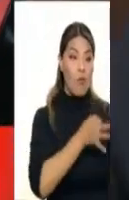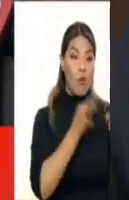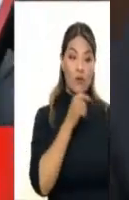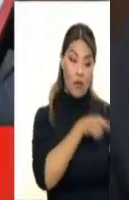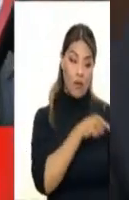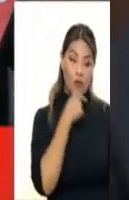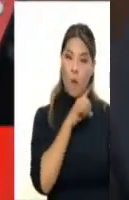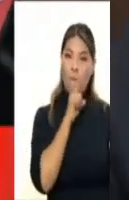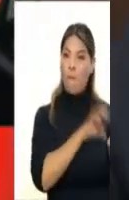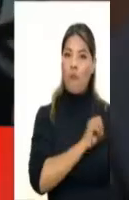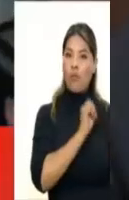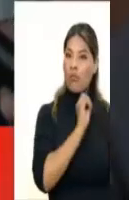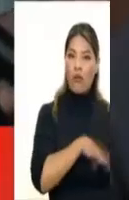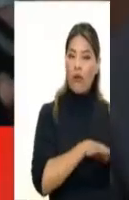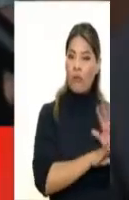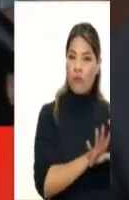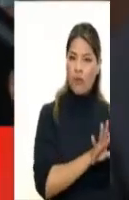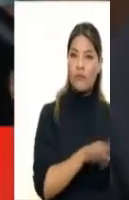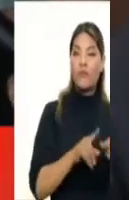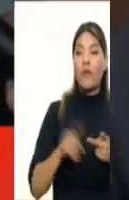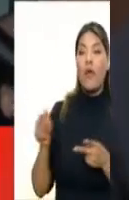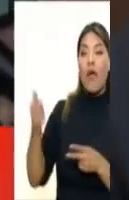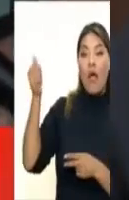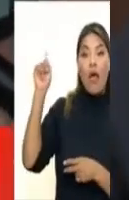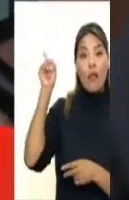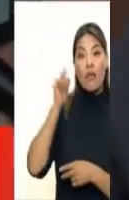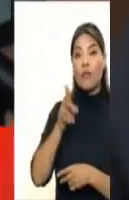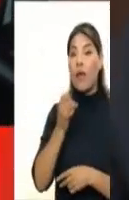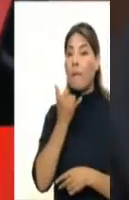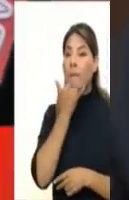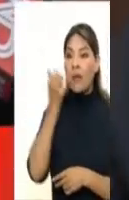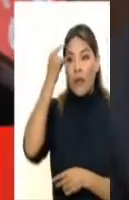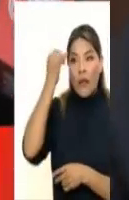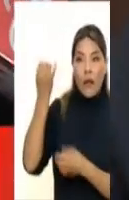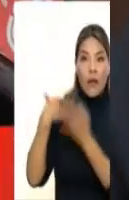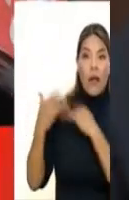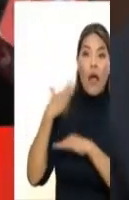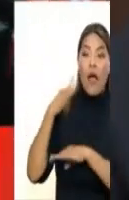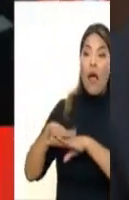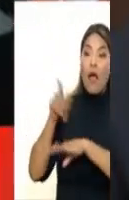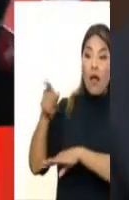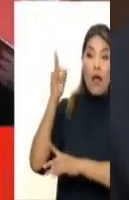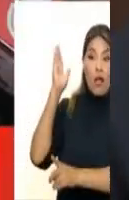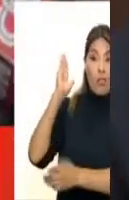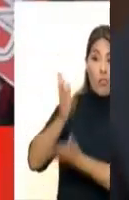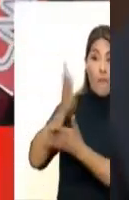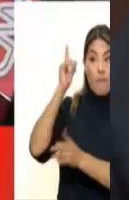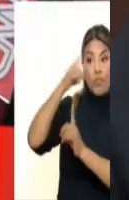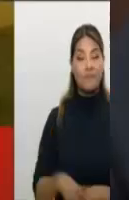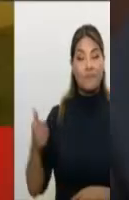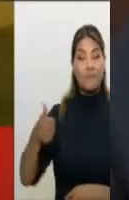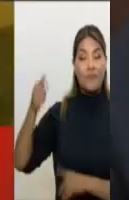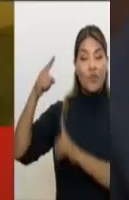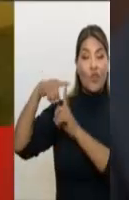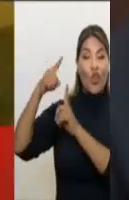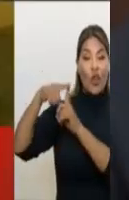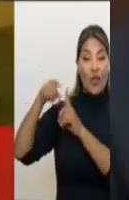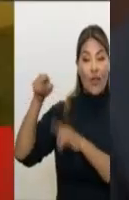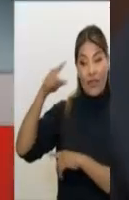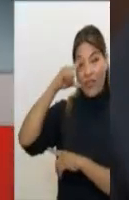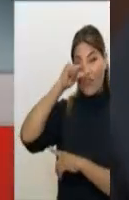tomado. El señor Barata está loco, es equivocado. Pero cuando Barata acusa a Toledo, ah, Barata tiene razón. Esa es la sentencia. Que